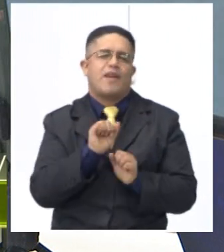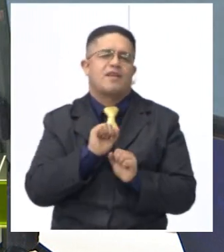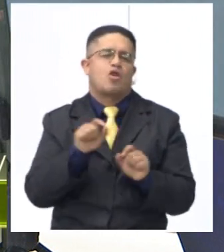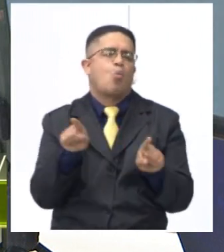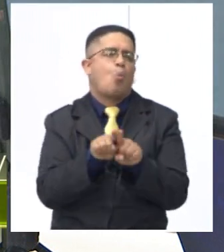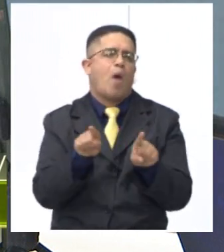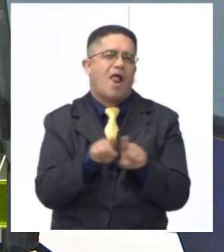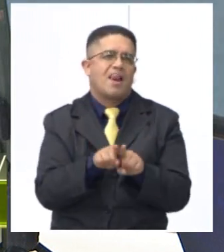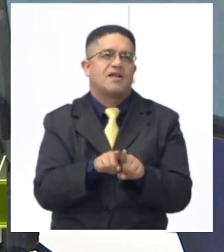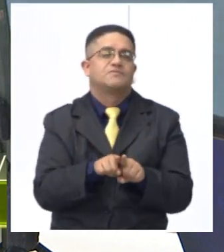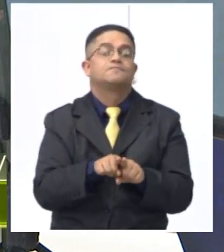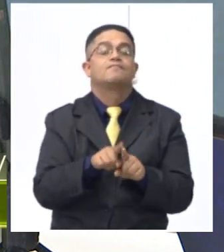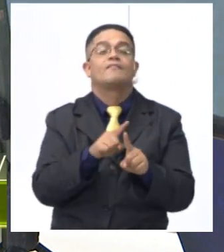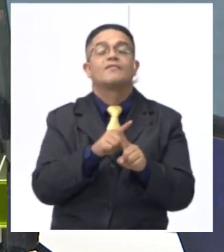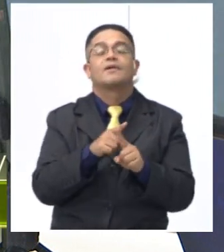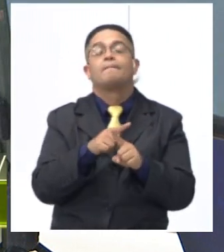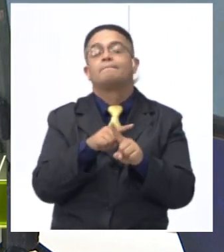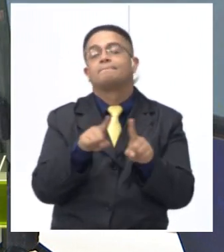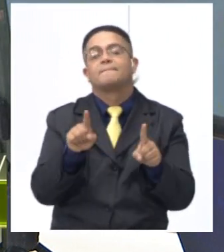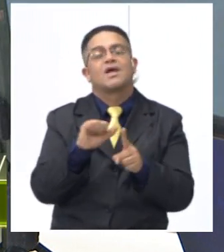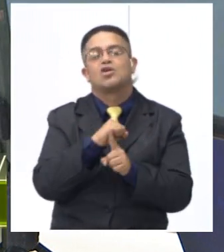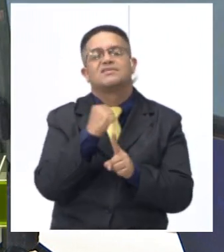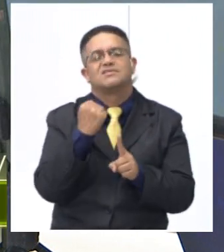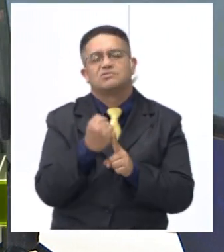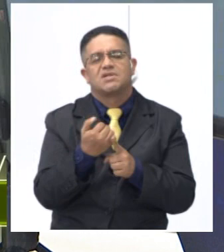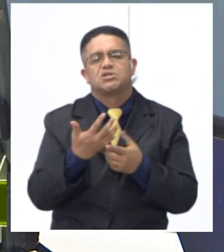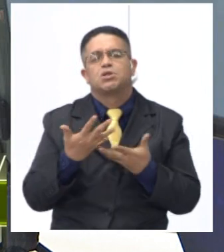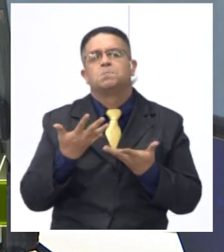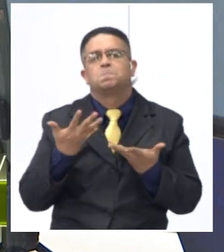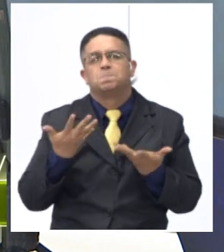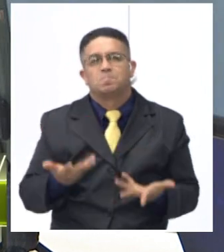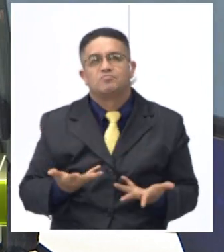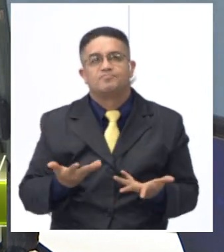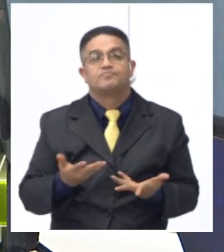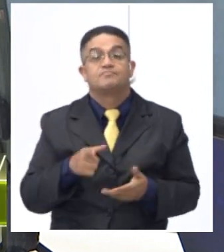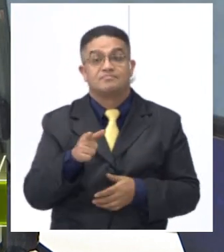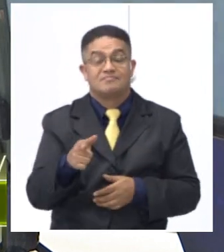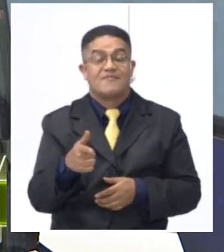lo interesante de todo esto es que estas